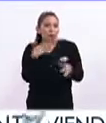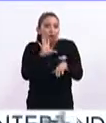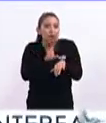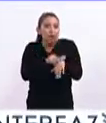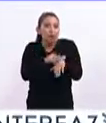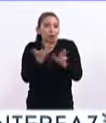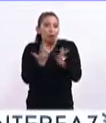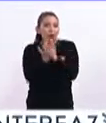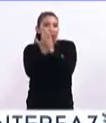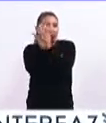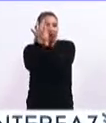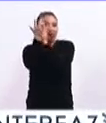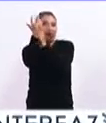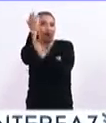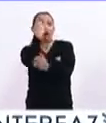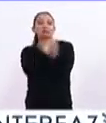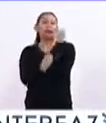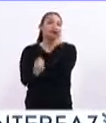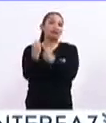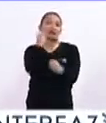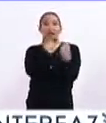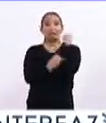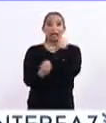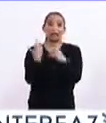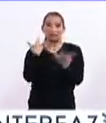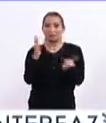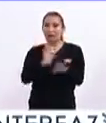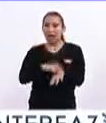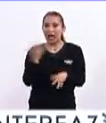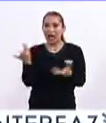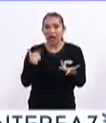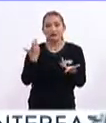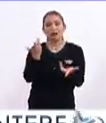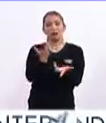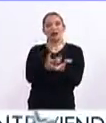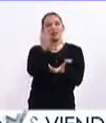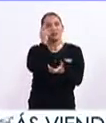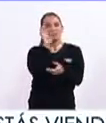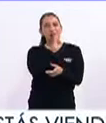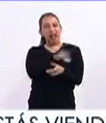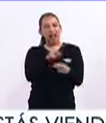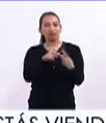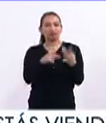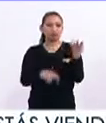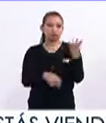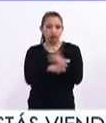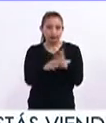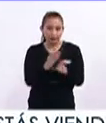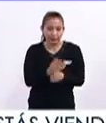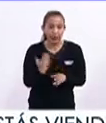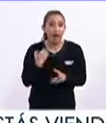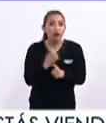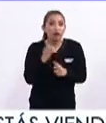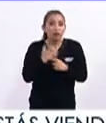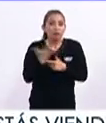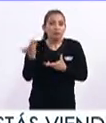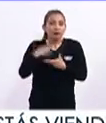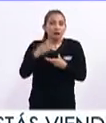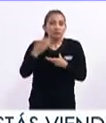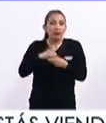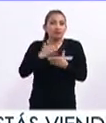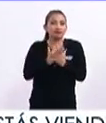licencia de excedernos, sobre todo en aspectos de la comida, las desveladas, etcétera. Y pues se nos